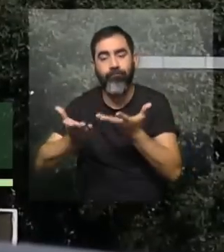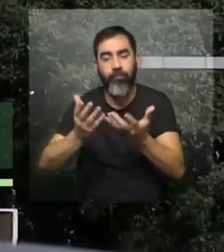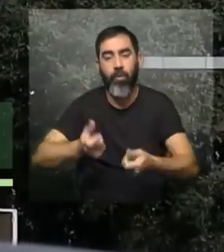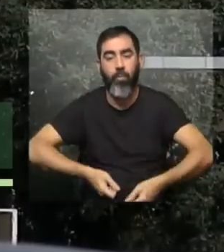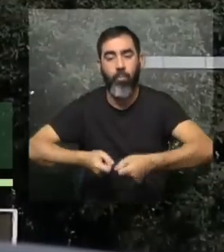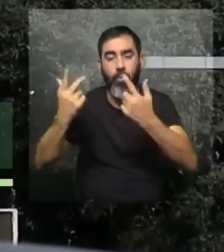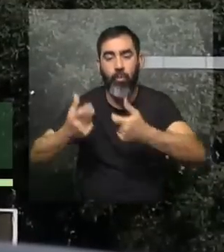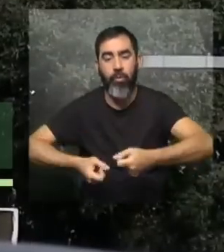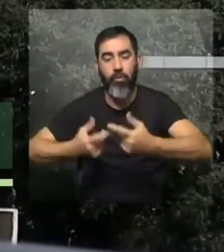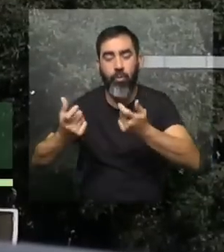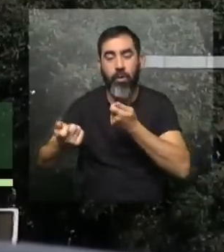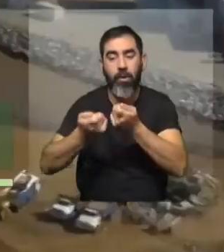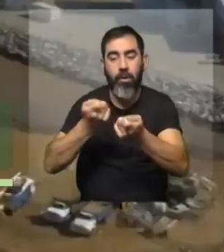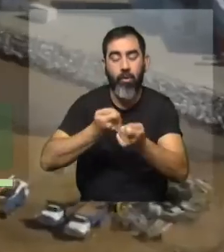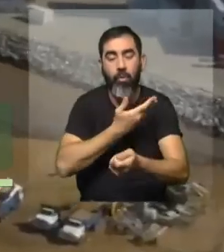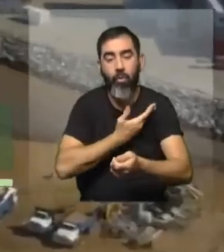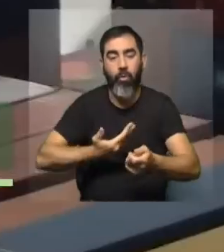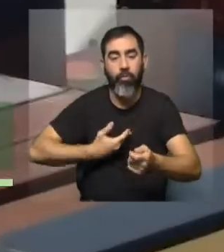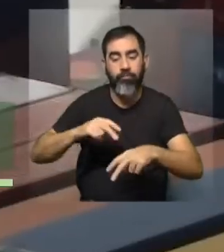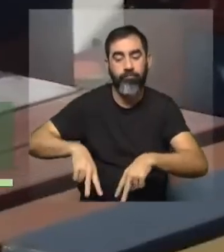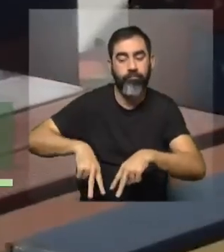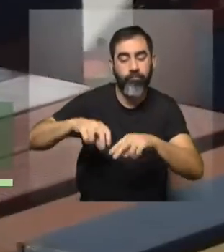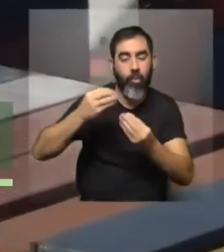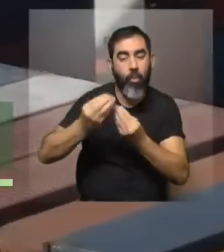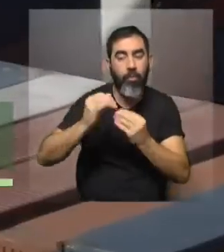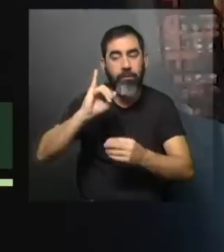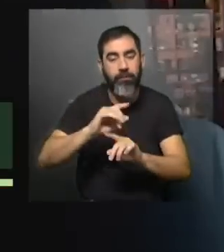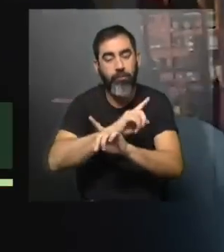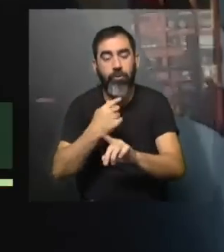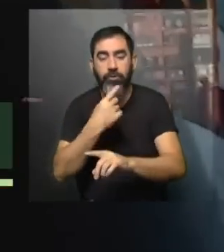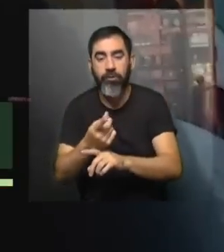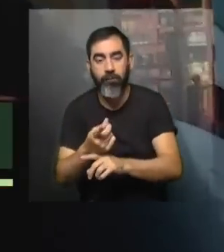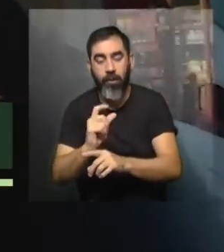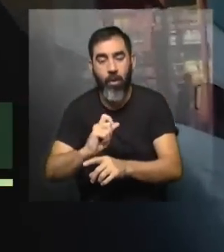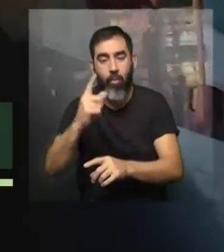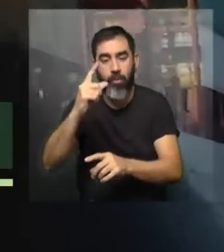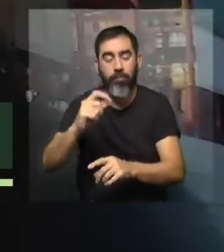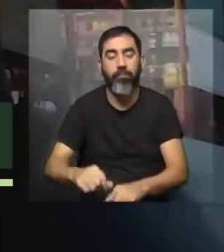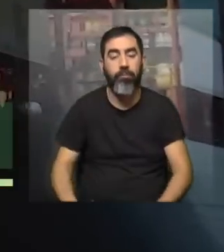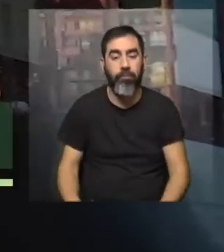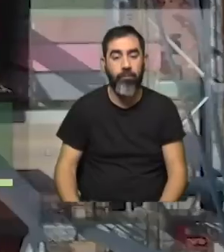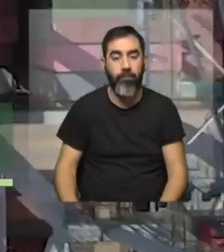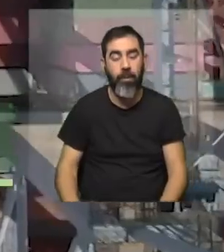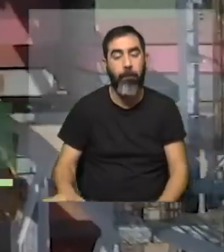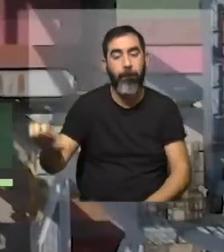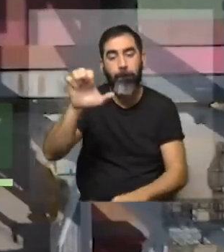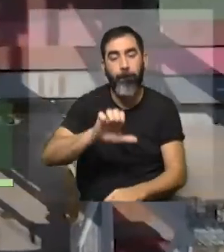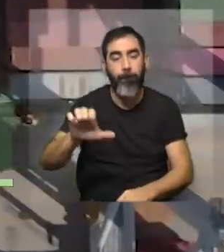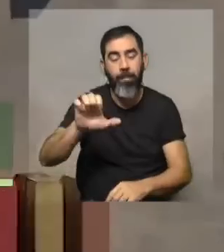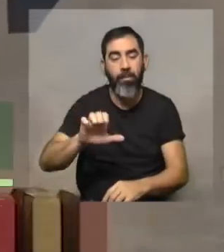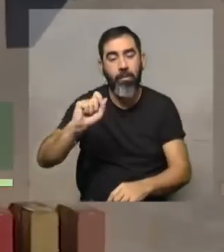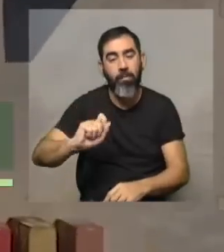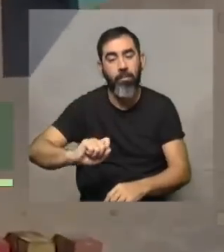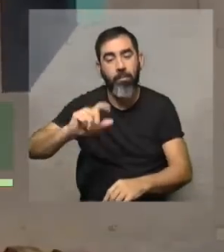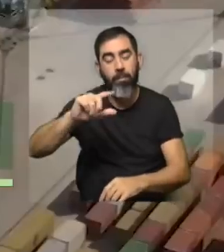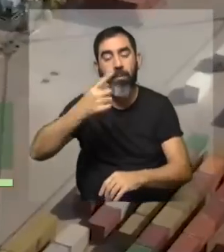sector exportador y diversas negociaciones con el gobierno para analizar la conveniencia del aumento tras los estudios realizados la empresa informó sobre el